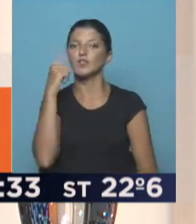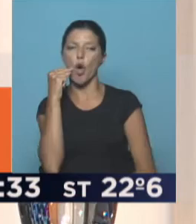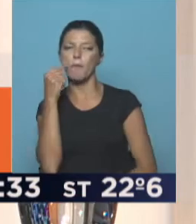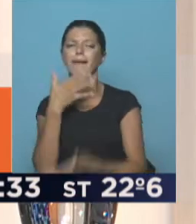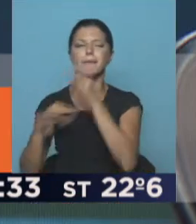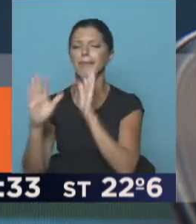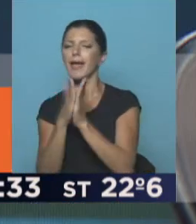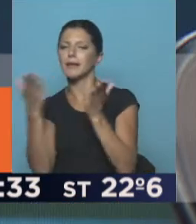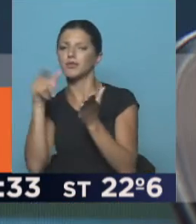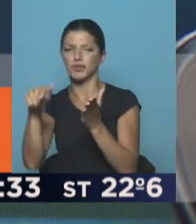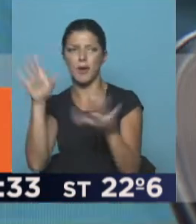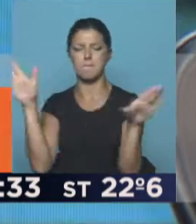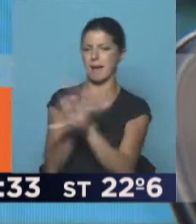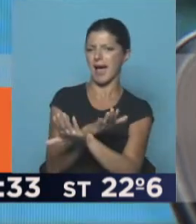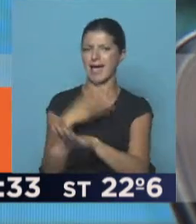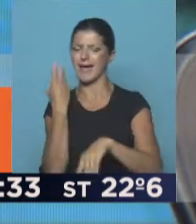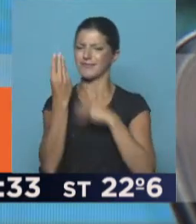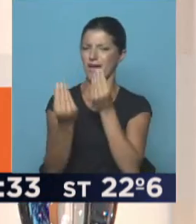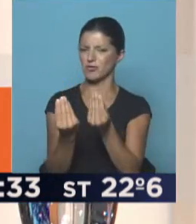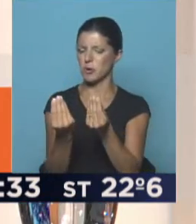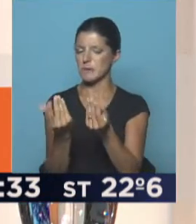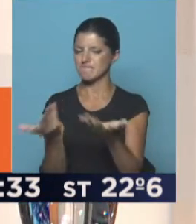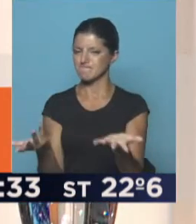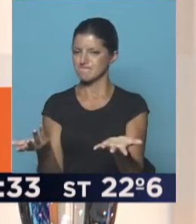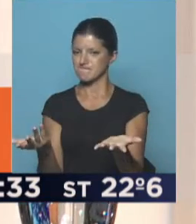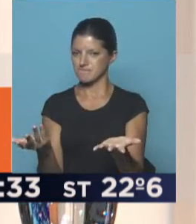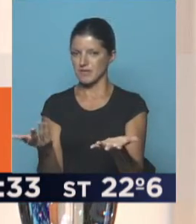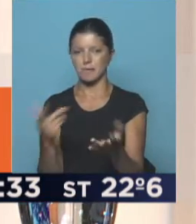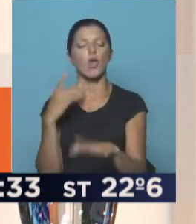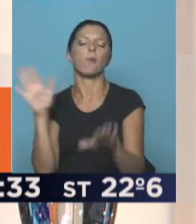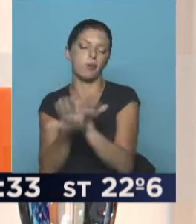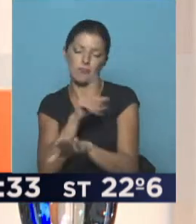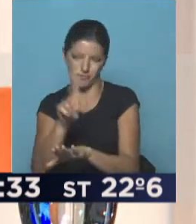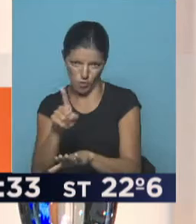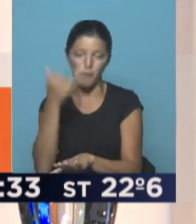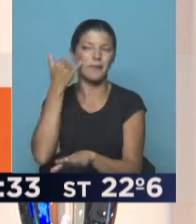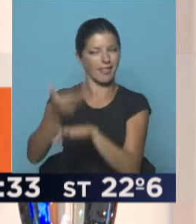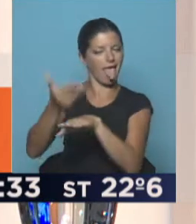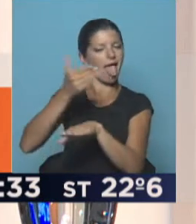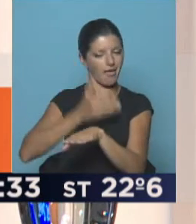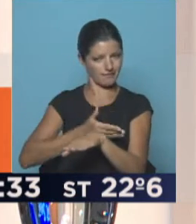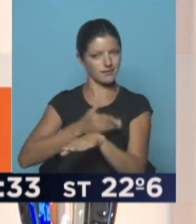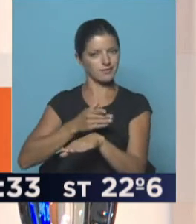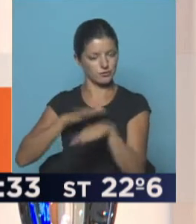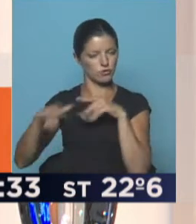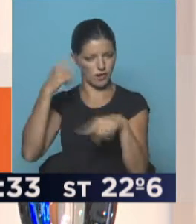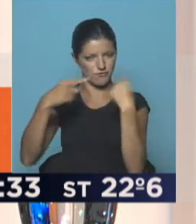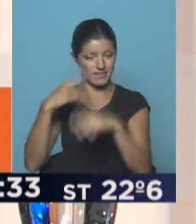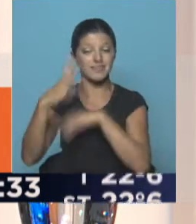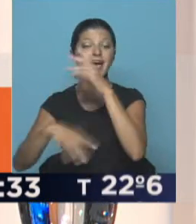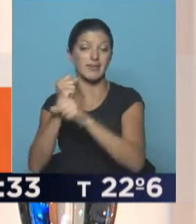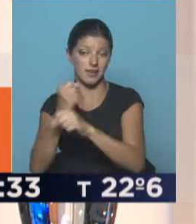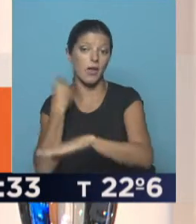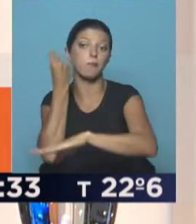llega de repente a candidato, no tan de repente, sino que pasó por varias estaciones previas para llegar hasta